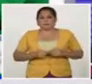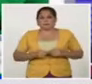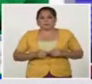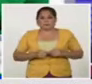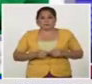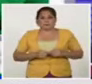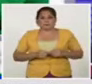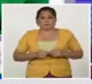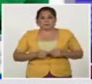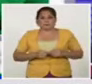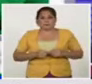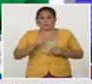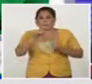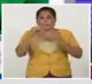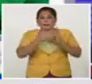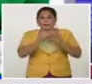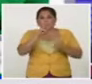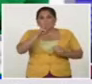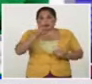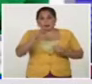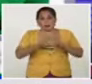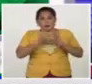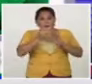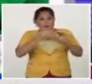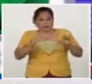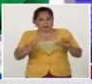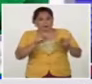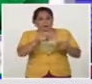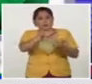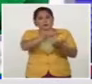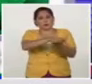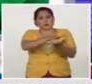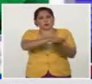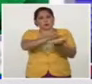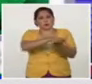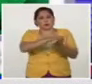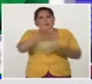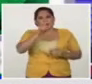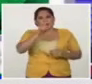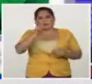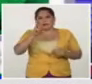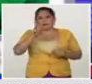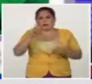estas 1.032 altas, pues se acumulan